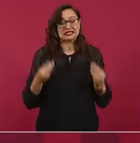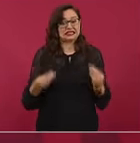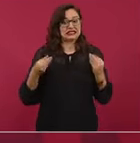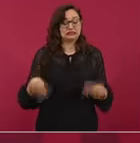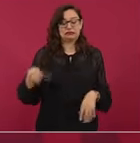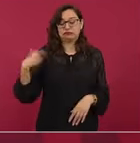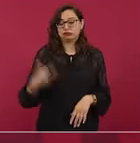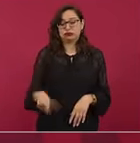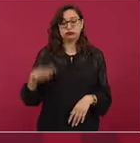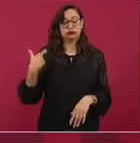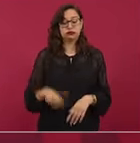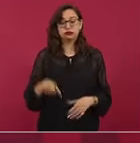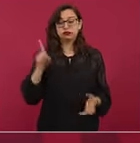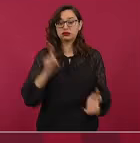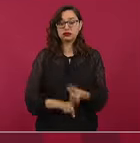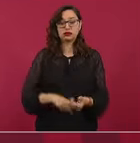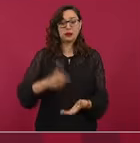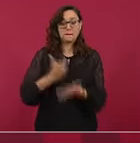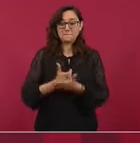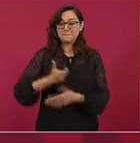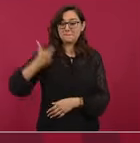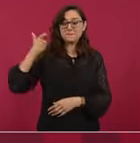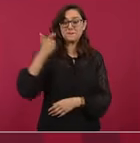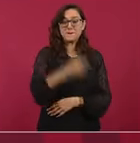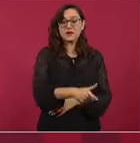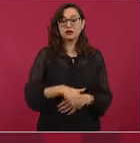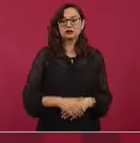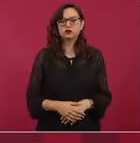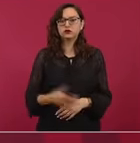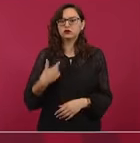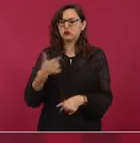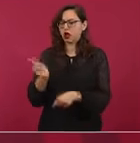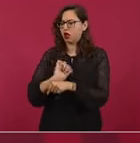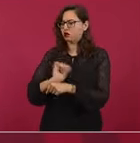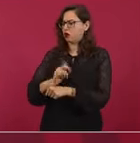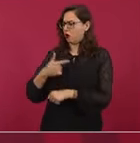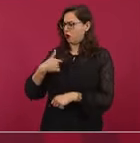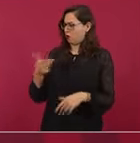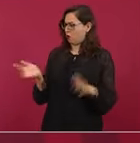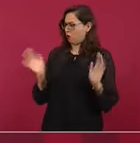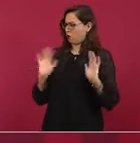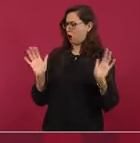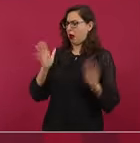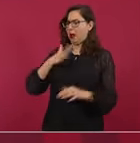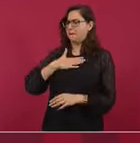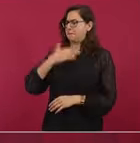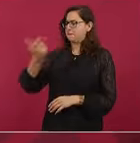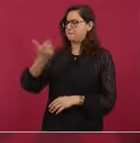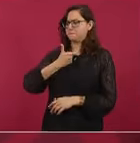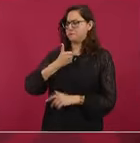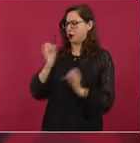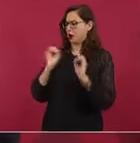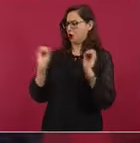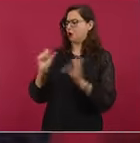de por medio, estas campañas financiadas. Dice un actor, es que yo no recibo sobres amarillos.